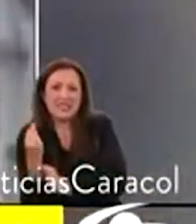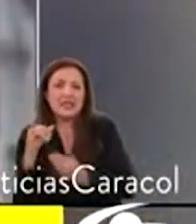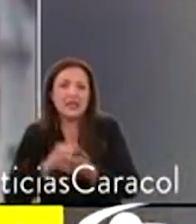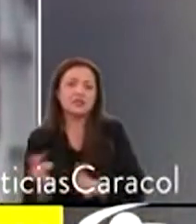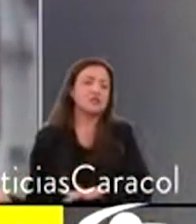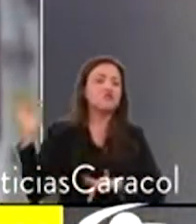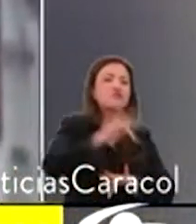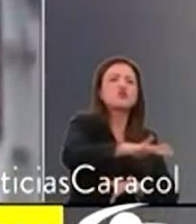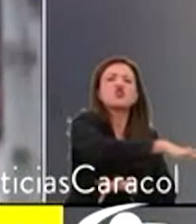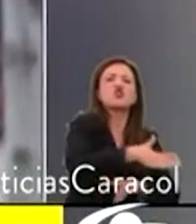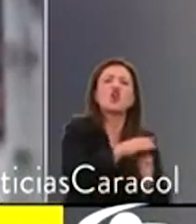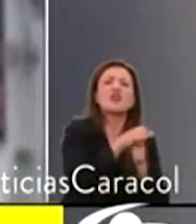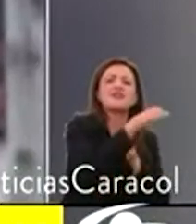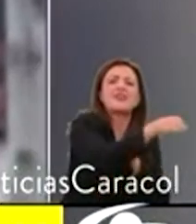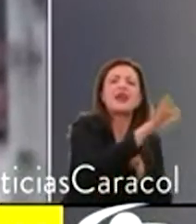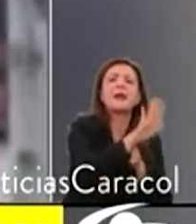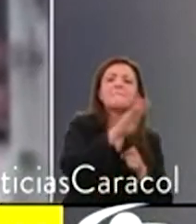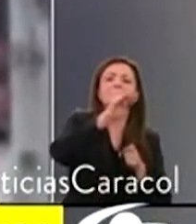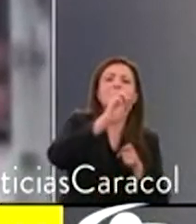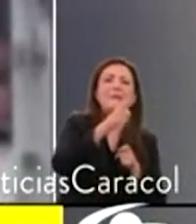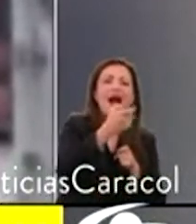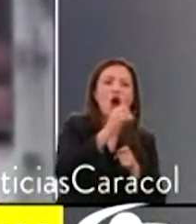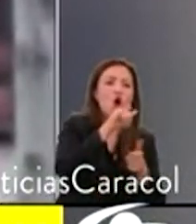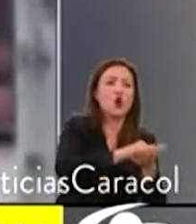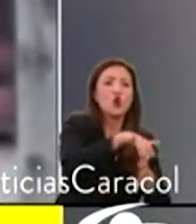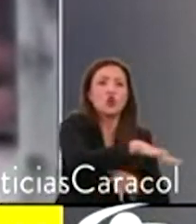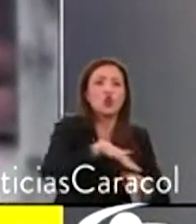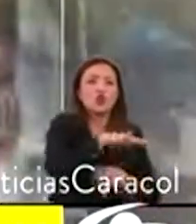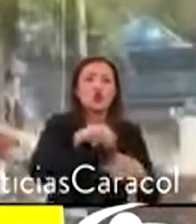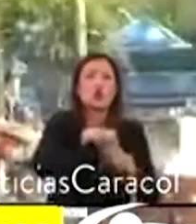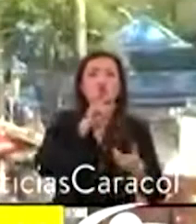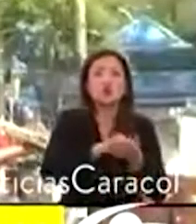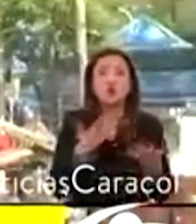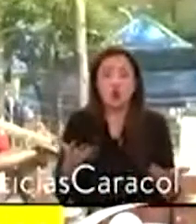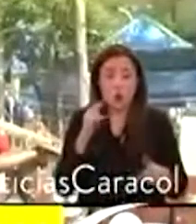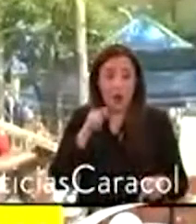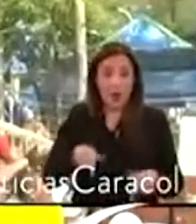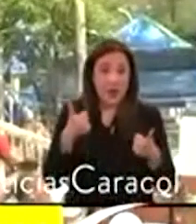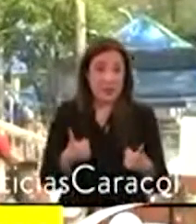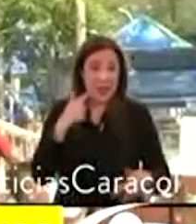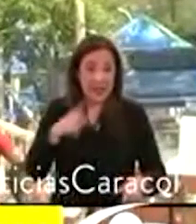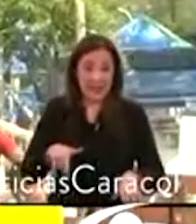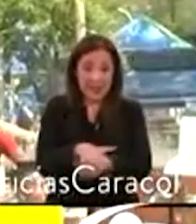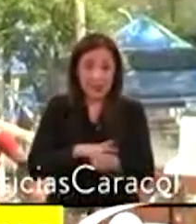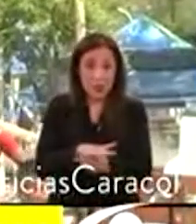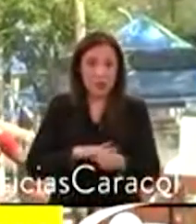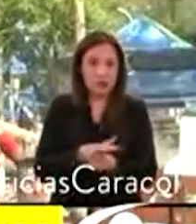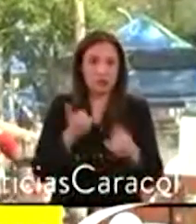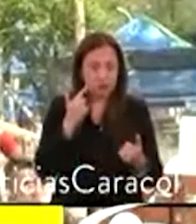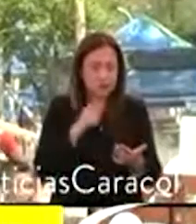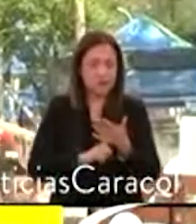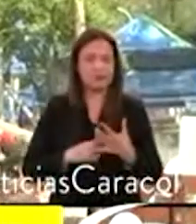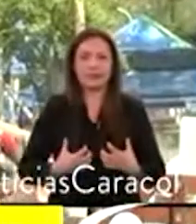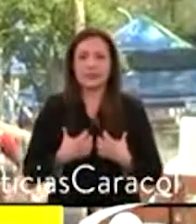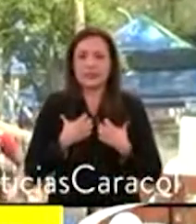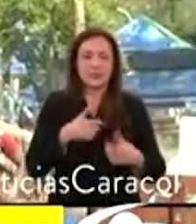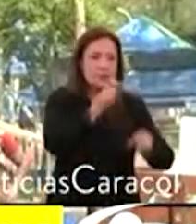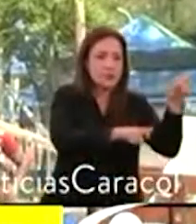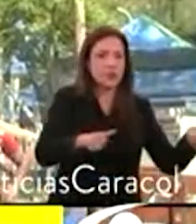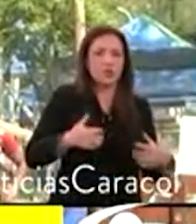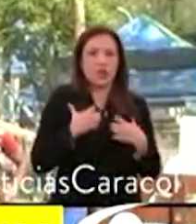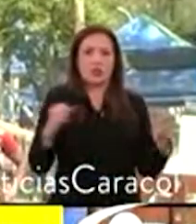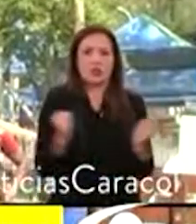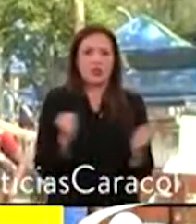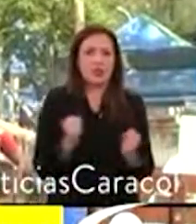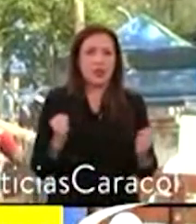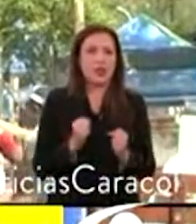corregimiento del Mango, en zona rural del municipio de Argelia. Este hecho generó temor en los habitantes. Hombres fuertemente armados de